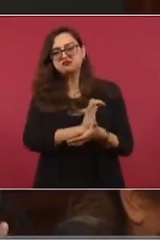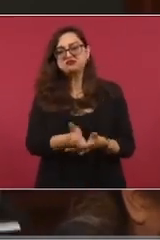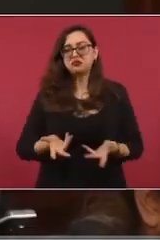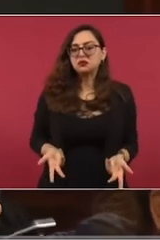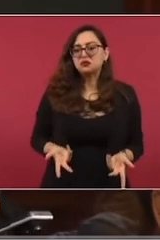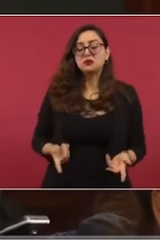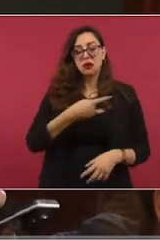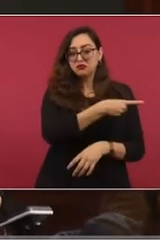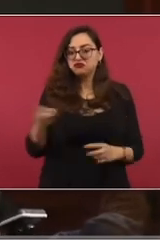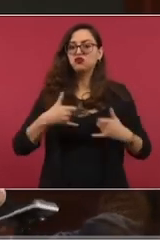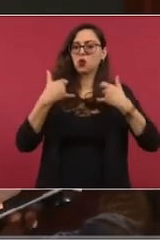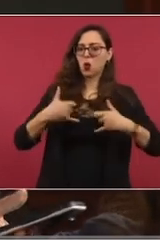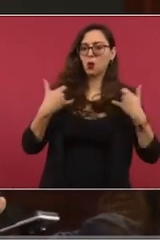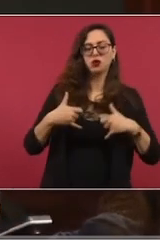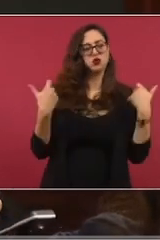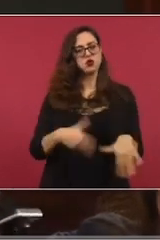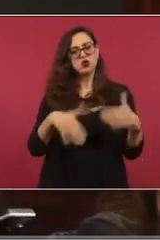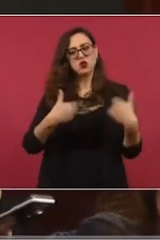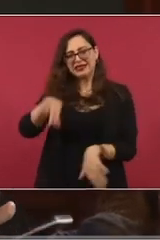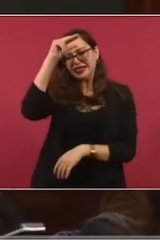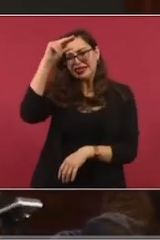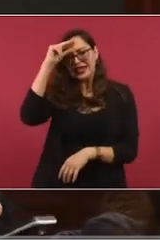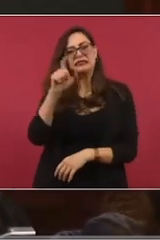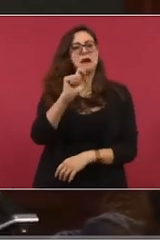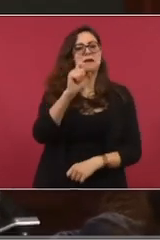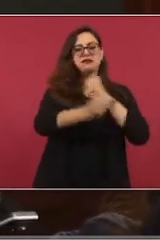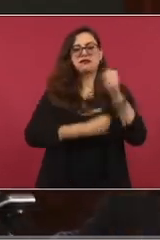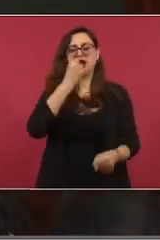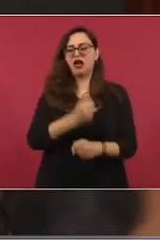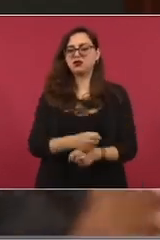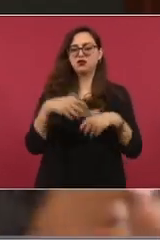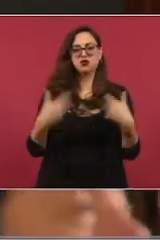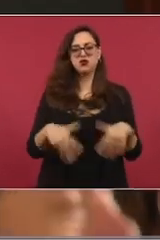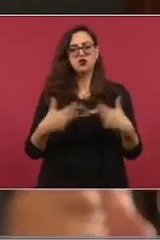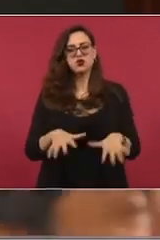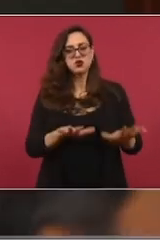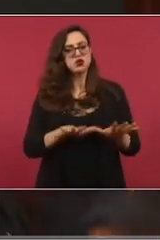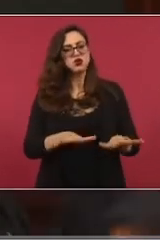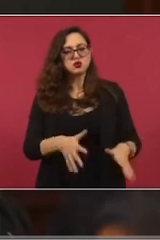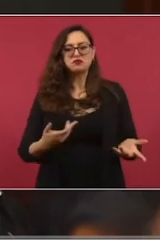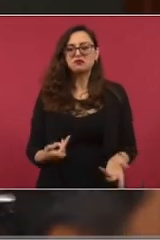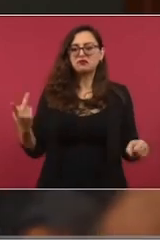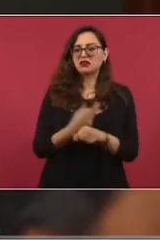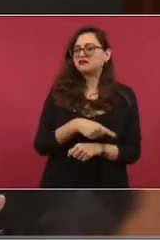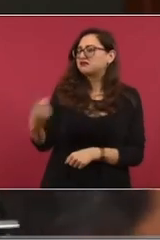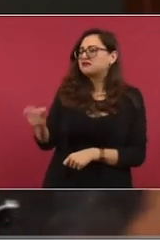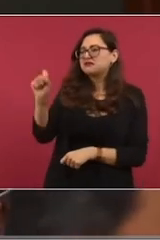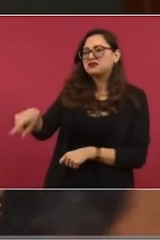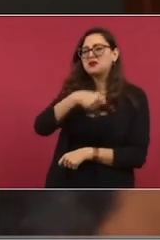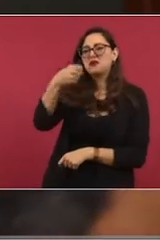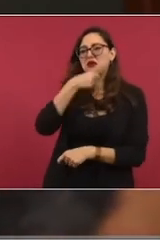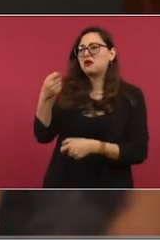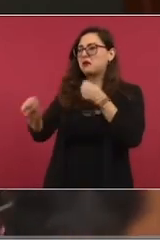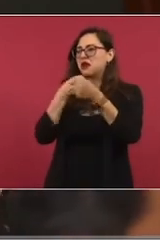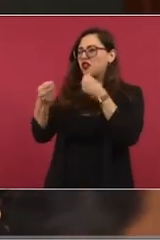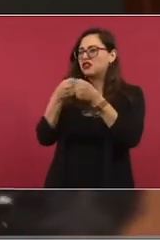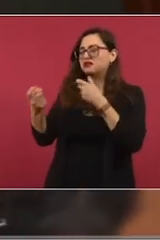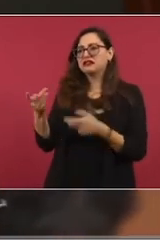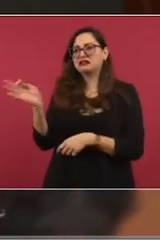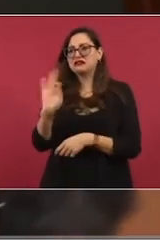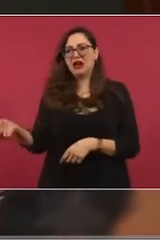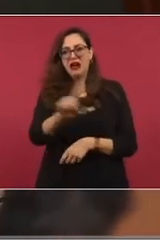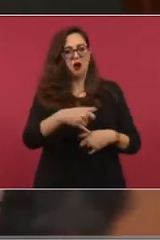de veinte años que o sea a mí me sorprende ese talento y esa sensibilidad que tienen entonces para que no sientan que hay discriminación recordará usted que cuando se abrió aquí